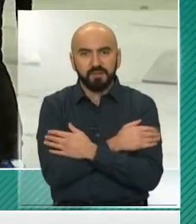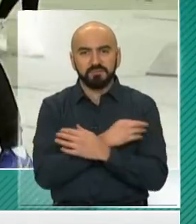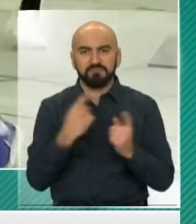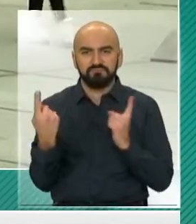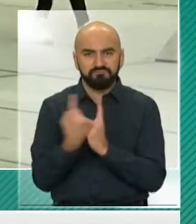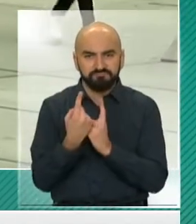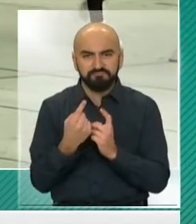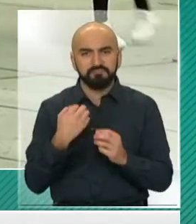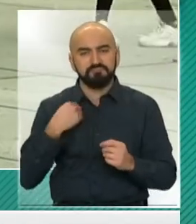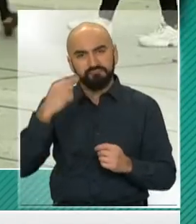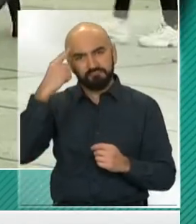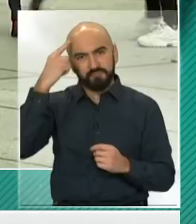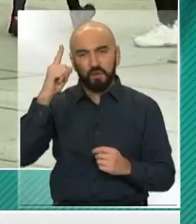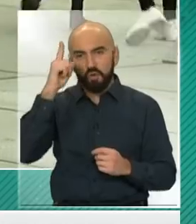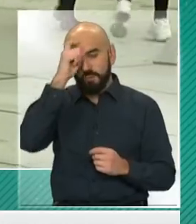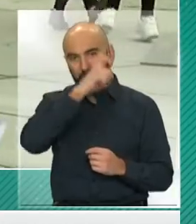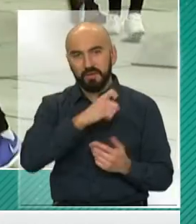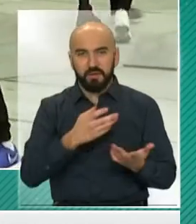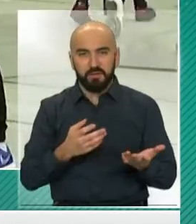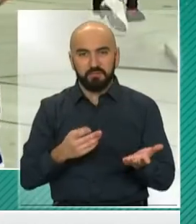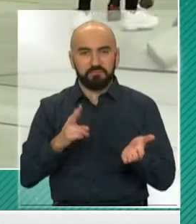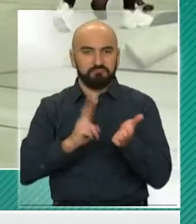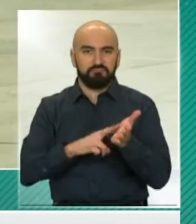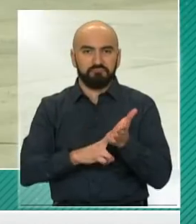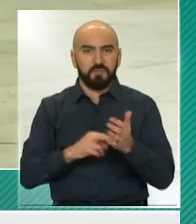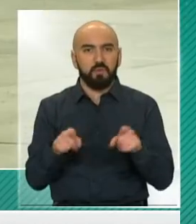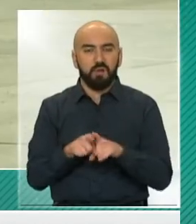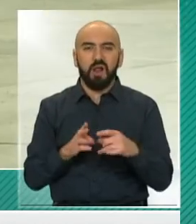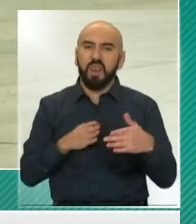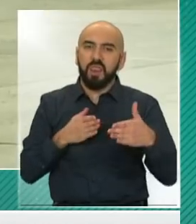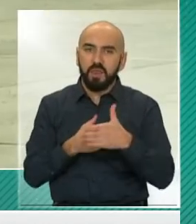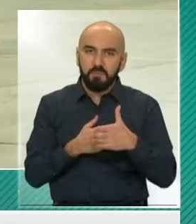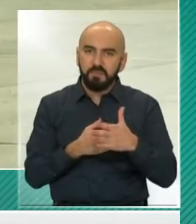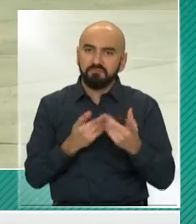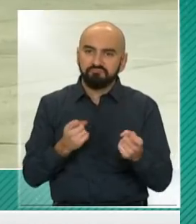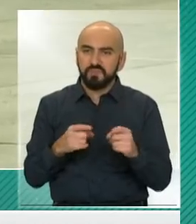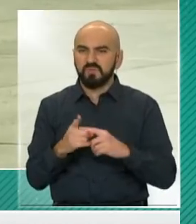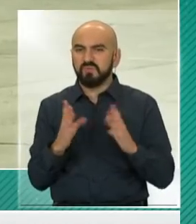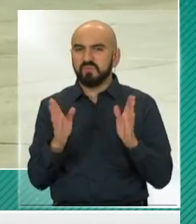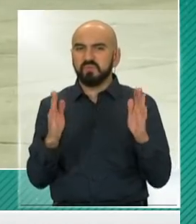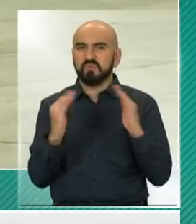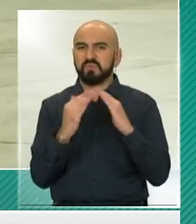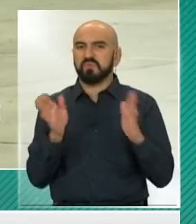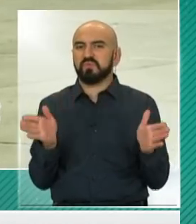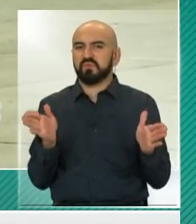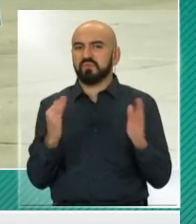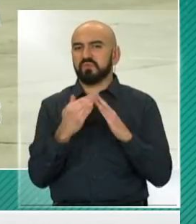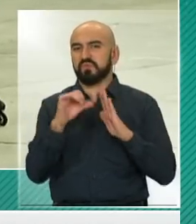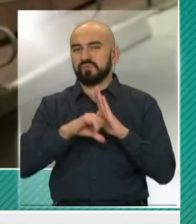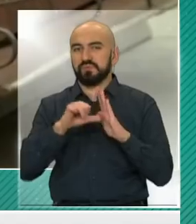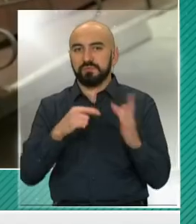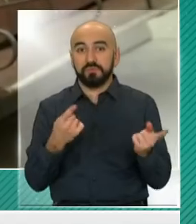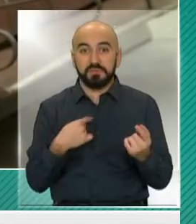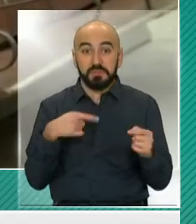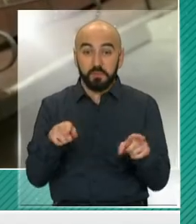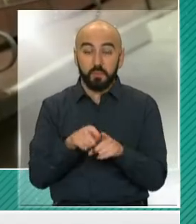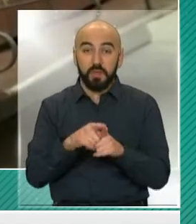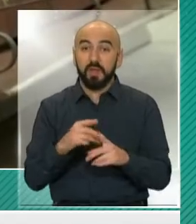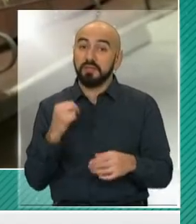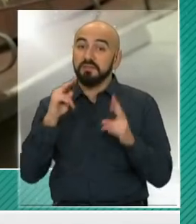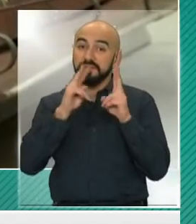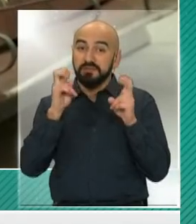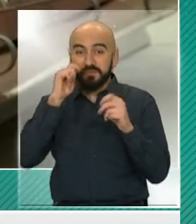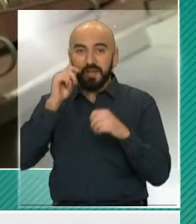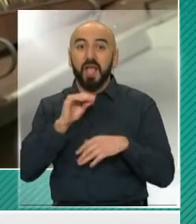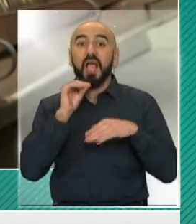parece que es muy complicado max tener a los niños limitados a un espacio entonces acá el golpe duro va hacia los papás es un